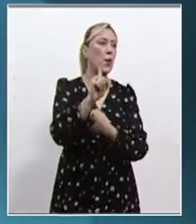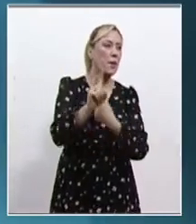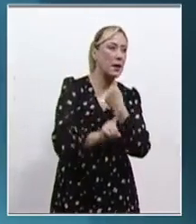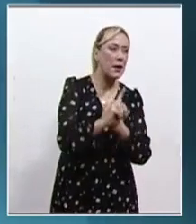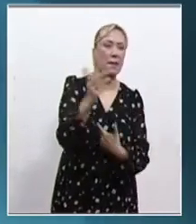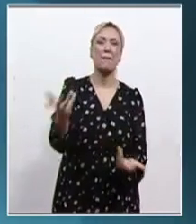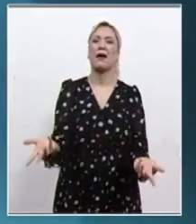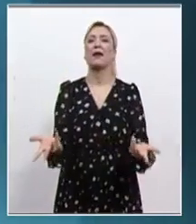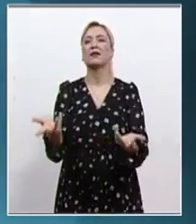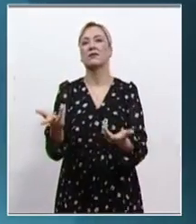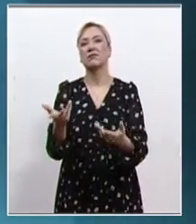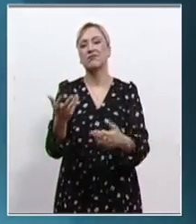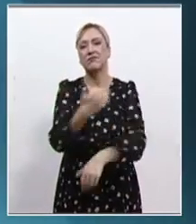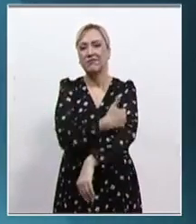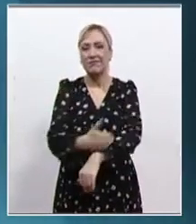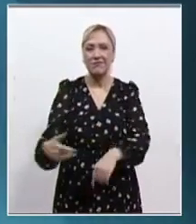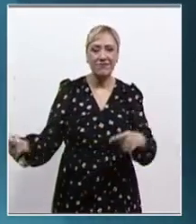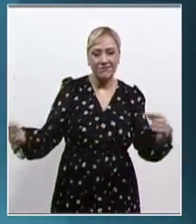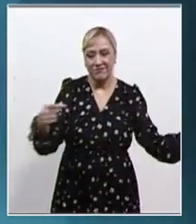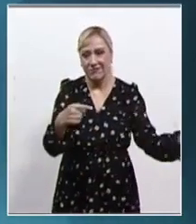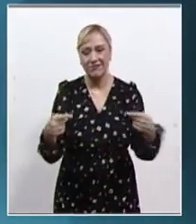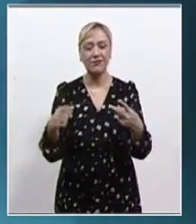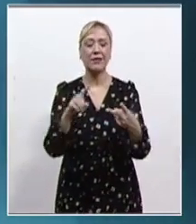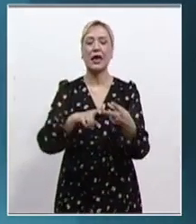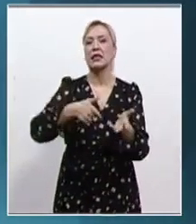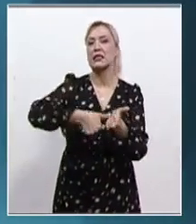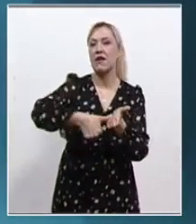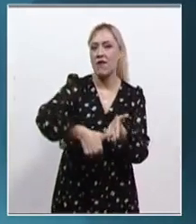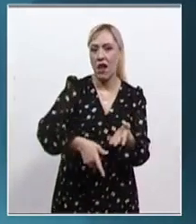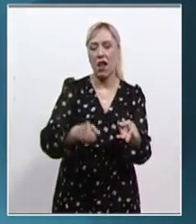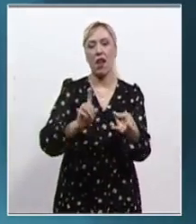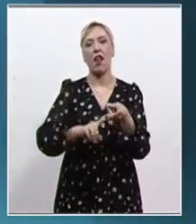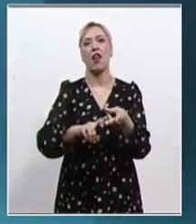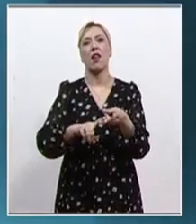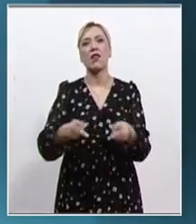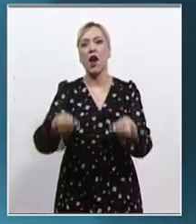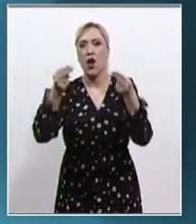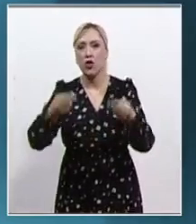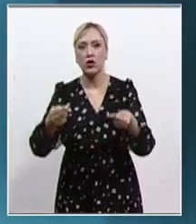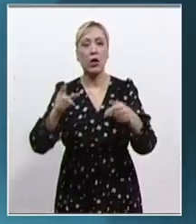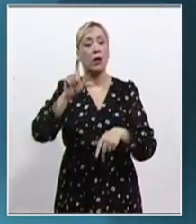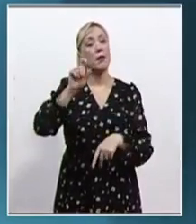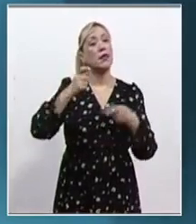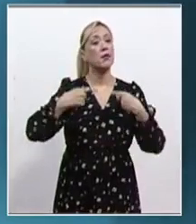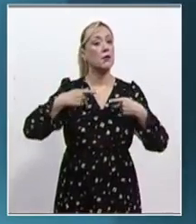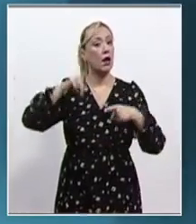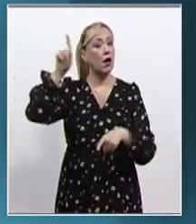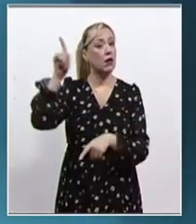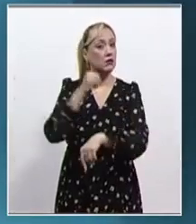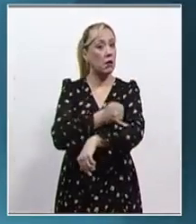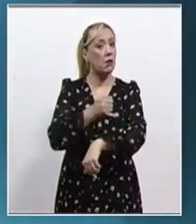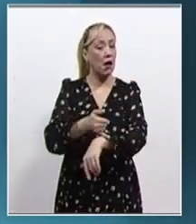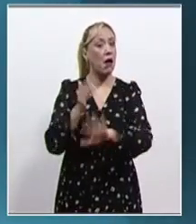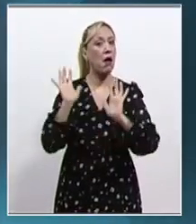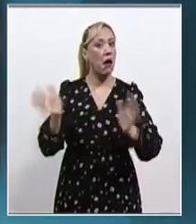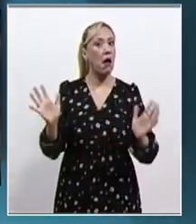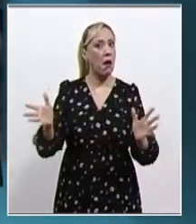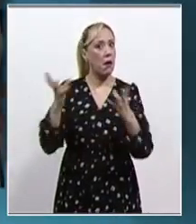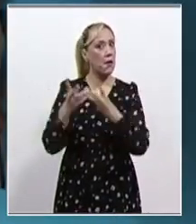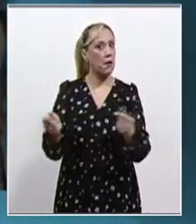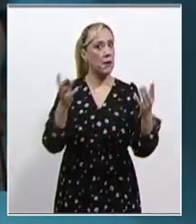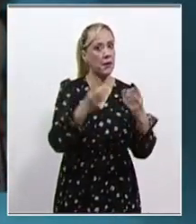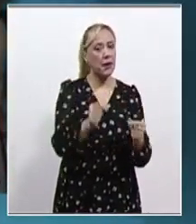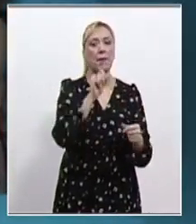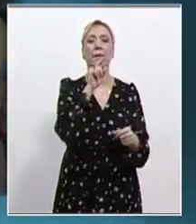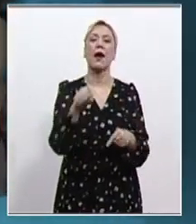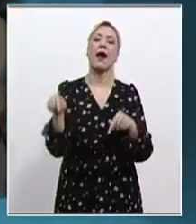materia familiar, civil y mercantil a cerca de 20 personas en Iztapalapa. A la par, el gobierno de la Ciudad de México inició